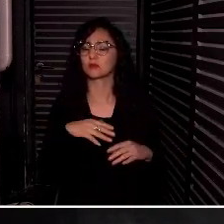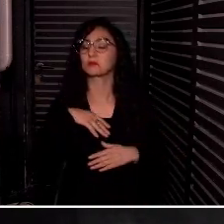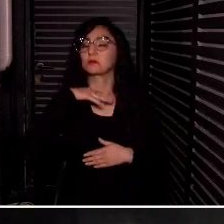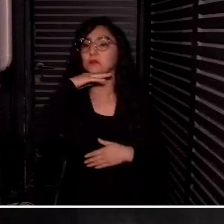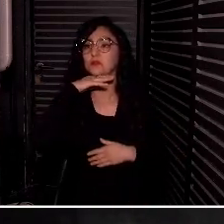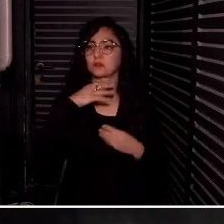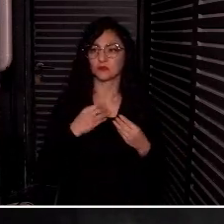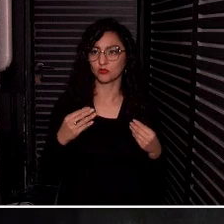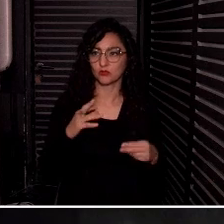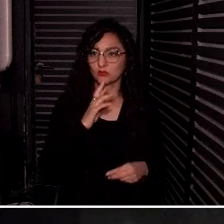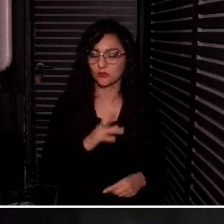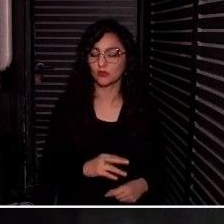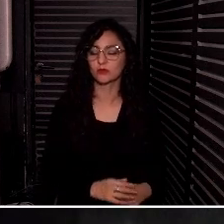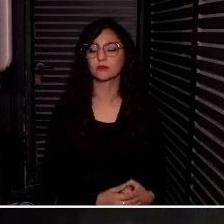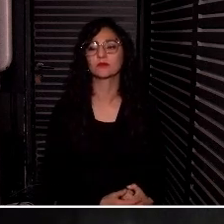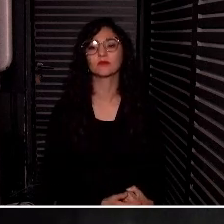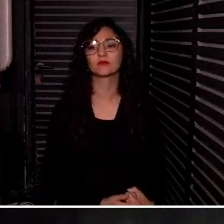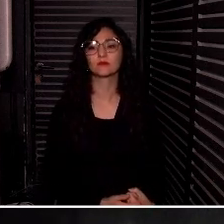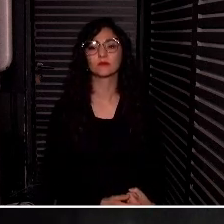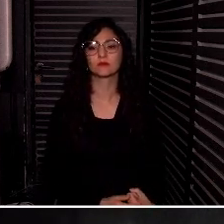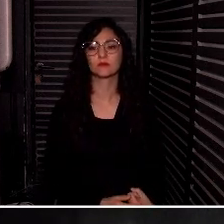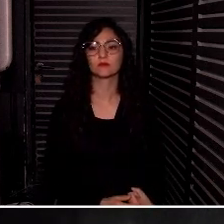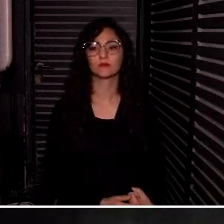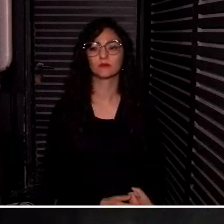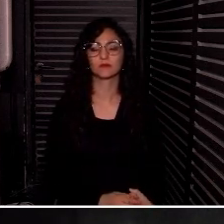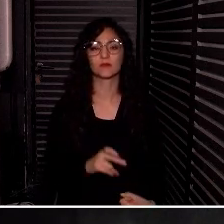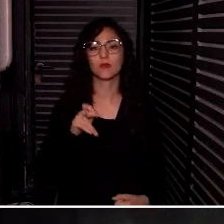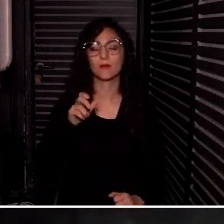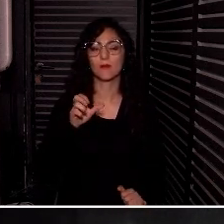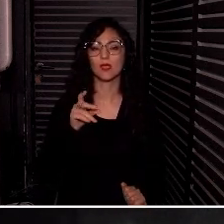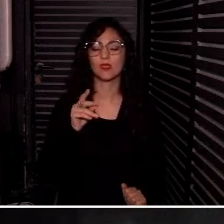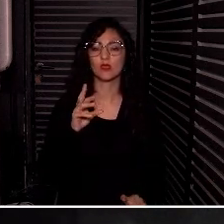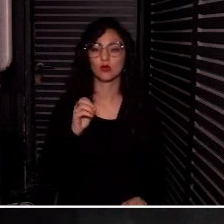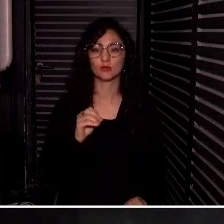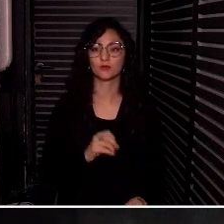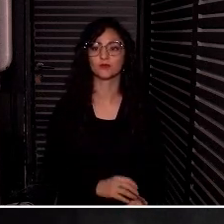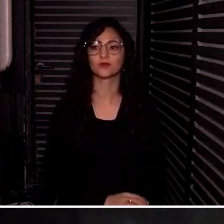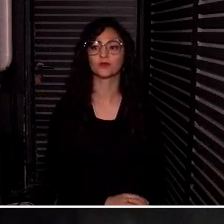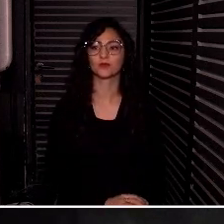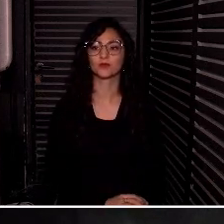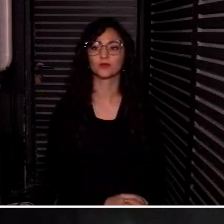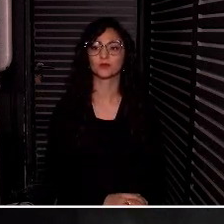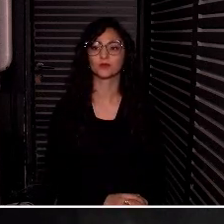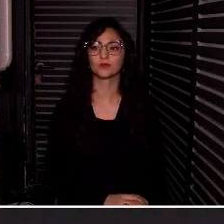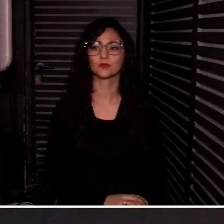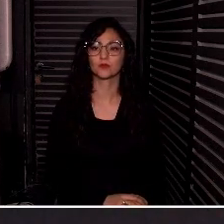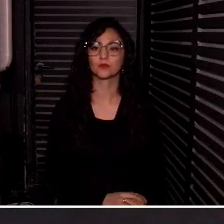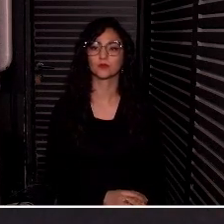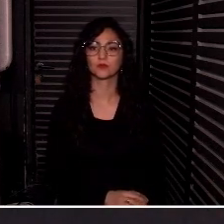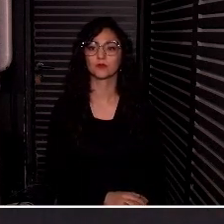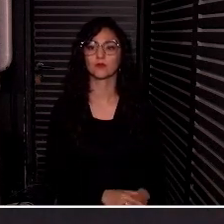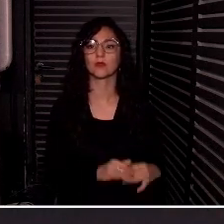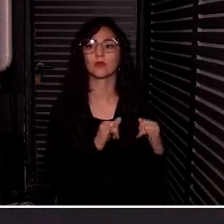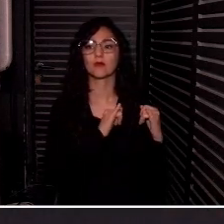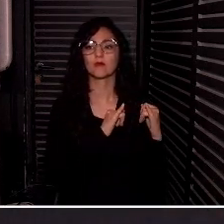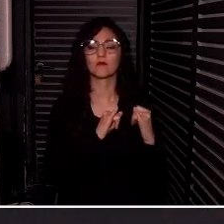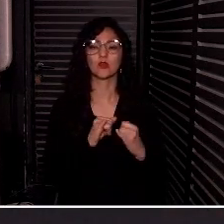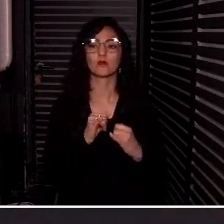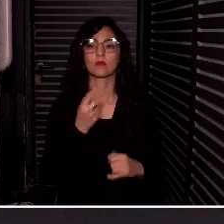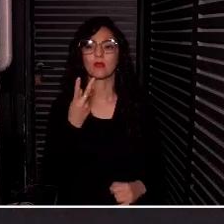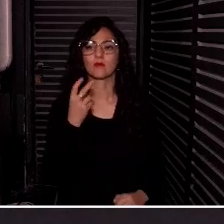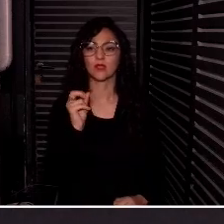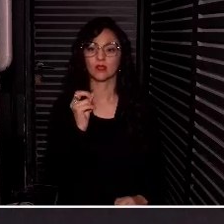la respuesta ped Así partíamos no el informe 2024